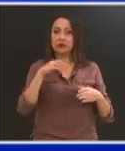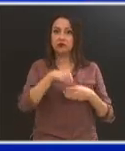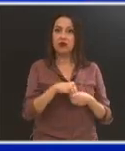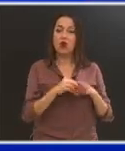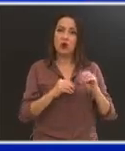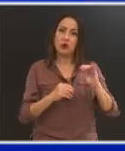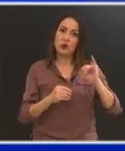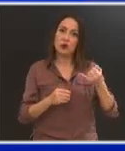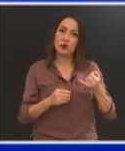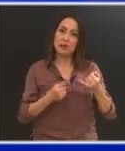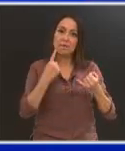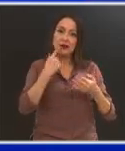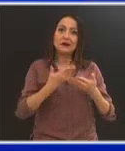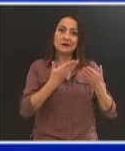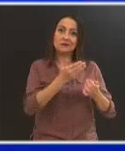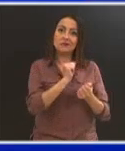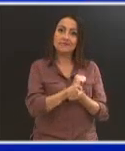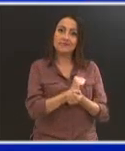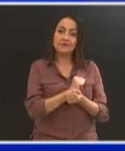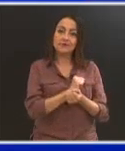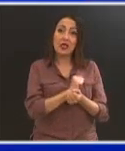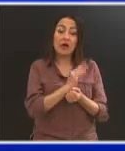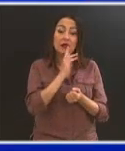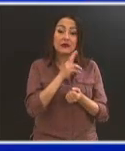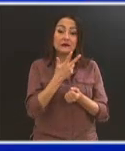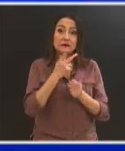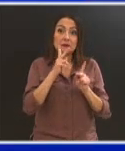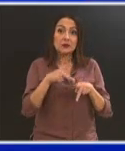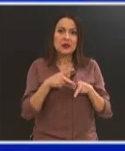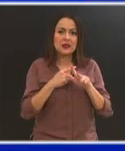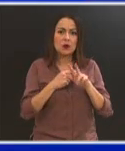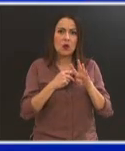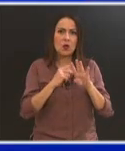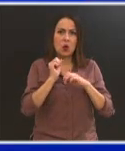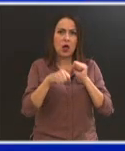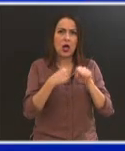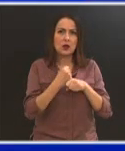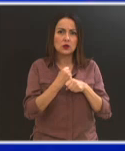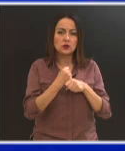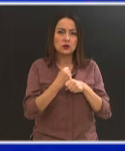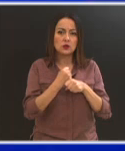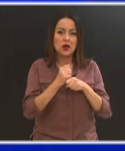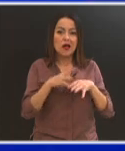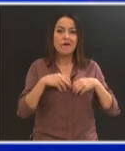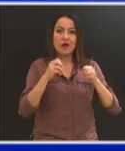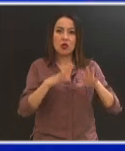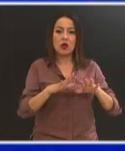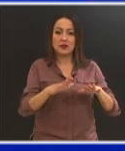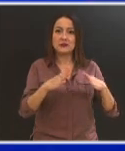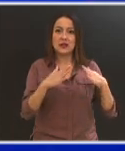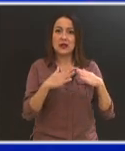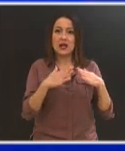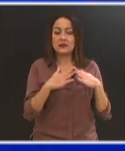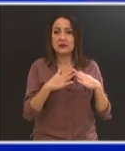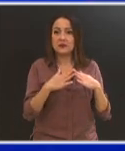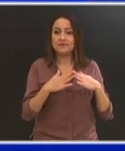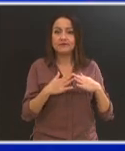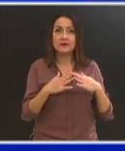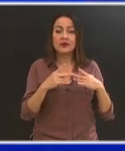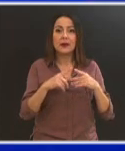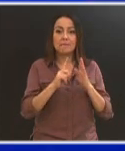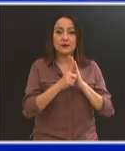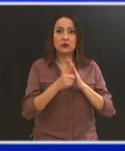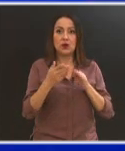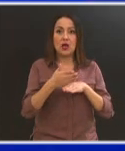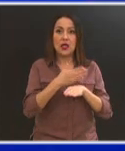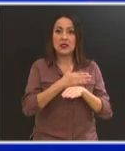OIJ para que se dé la detención. Se habla de una tercera persona de 34 años de edad quien habría abandonado esta vivienda en cuestión minutos